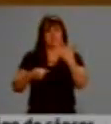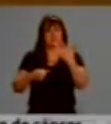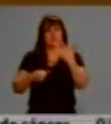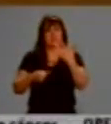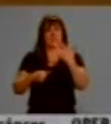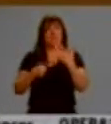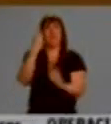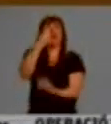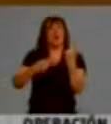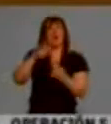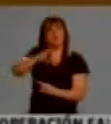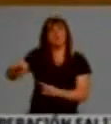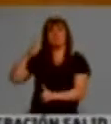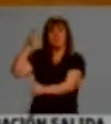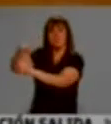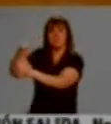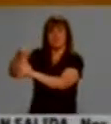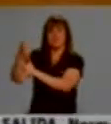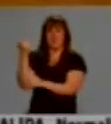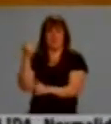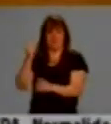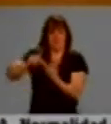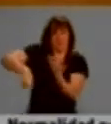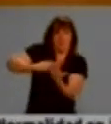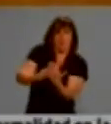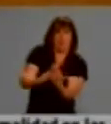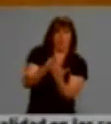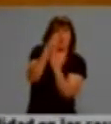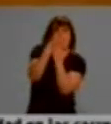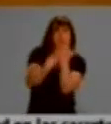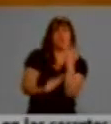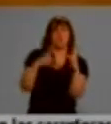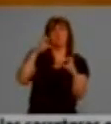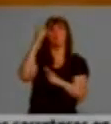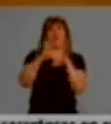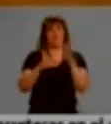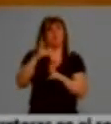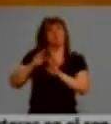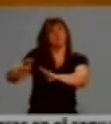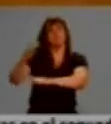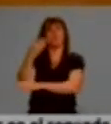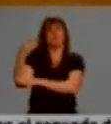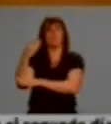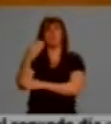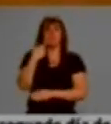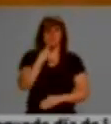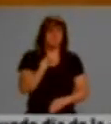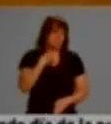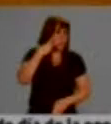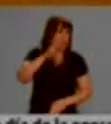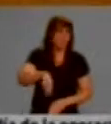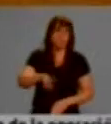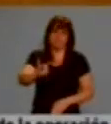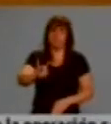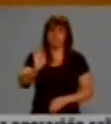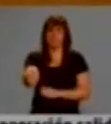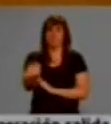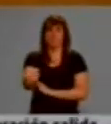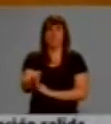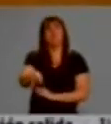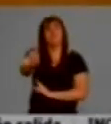¿algunos de los destinatarios del dinero que figuran en la contabilidad de Bárcenas han reconocido la veracidad de los